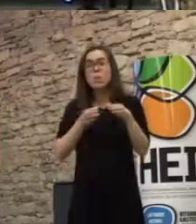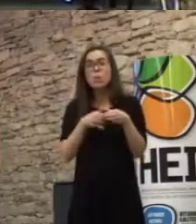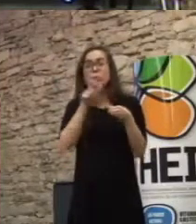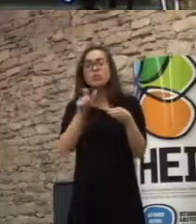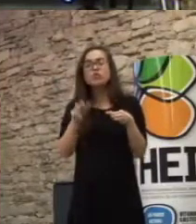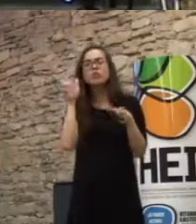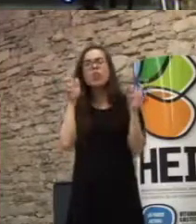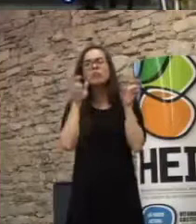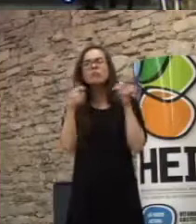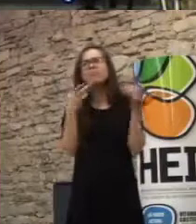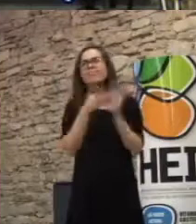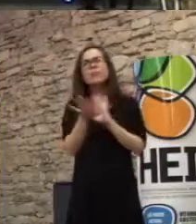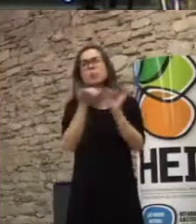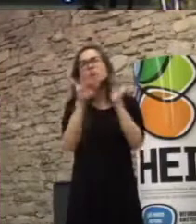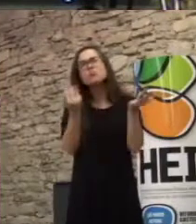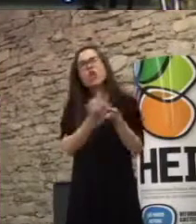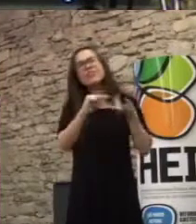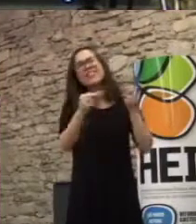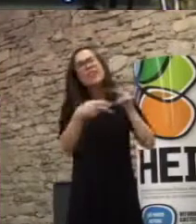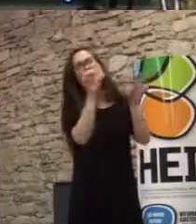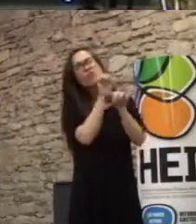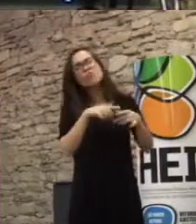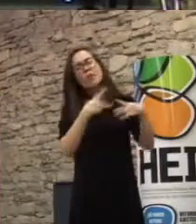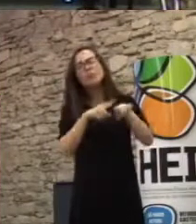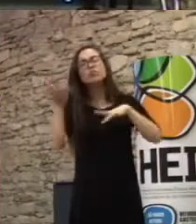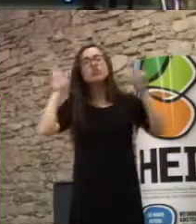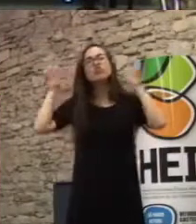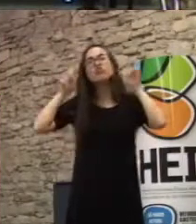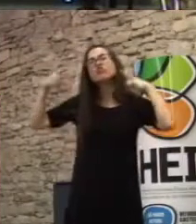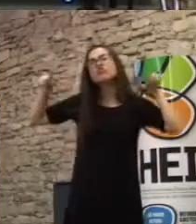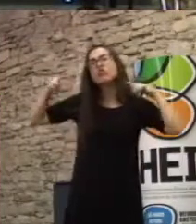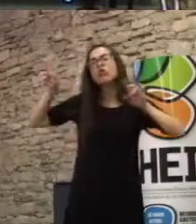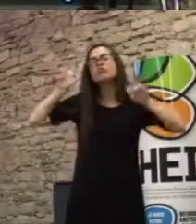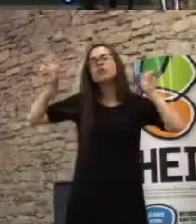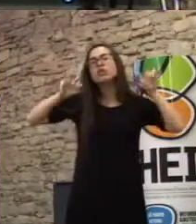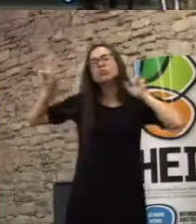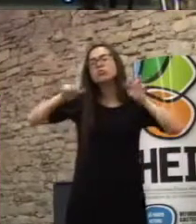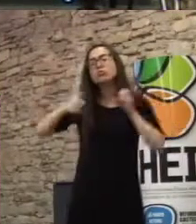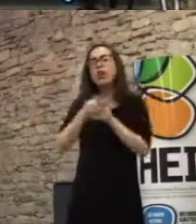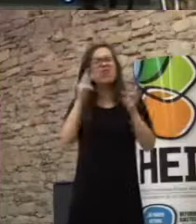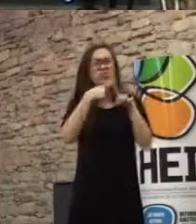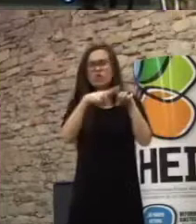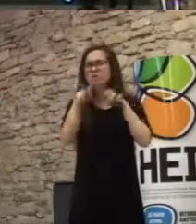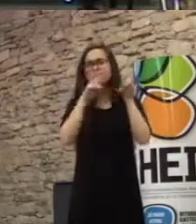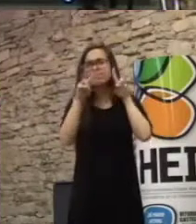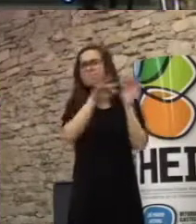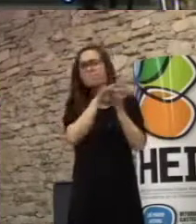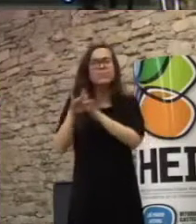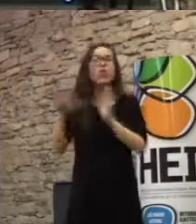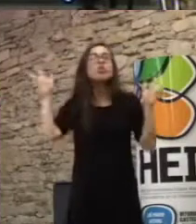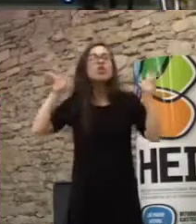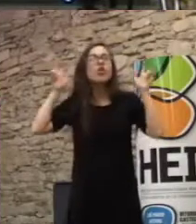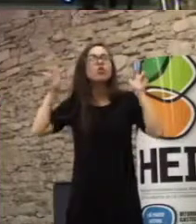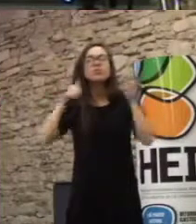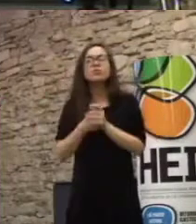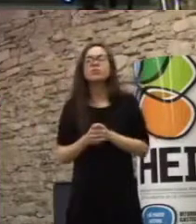e interpretar el mundo de otra manera interpreta al mundo desde los sonidos no ya desde lo que ven que son los audios visuales se interpreta el mundo desde lo que oyen lo